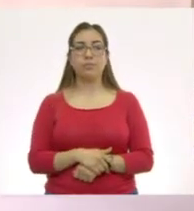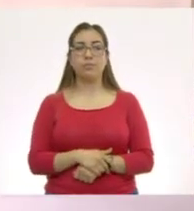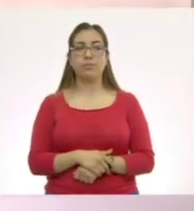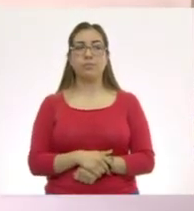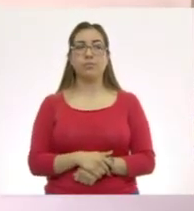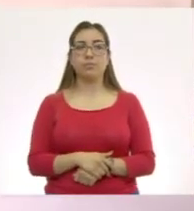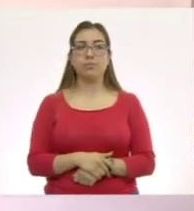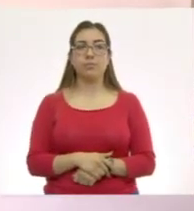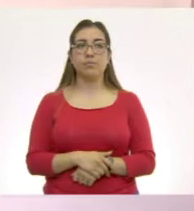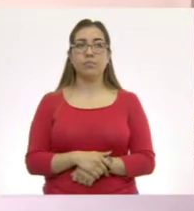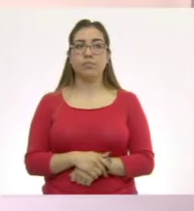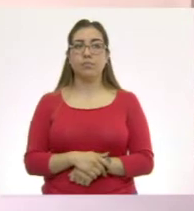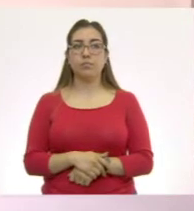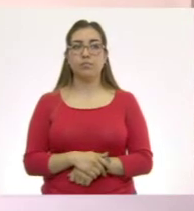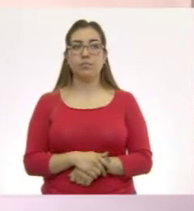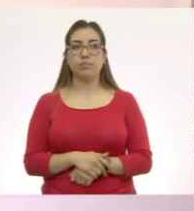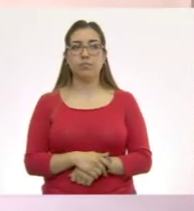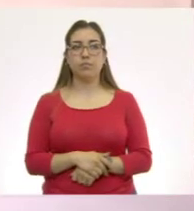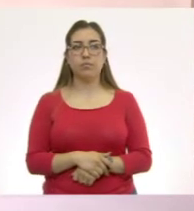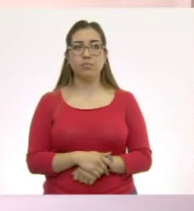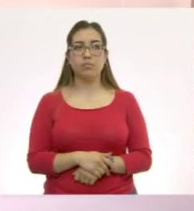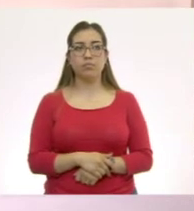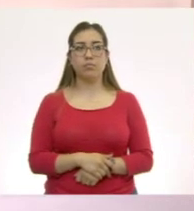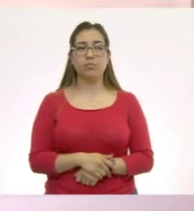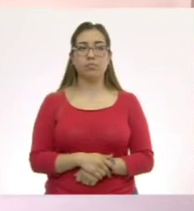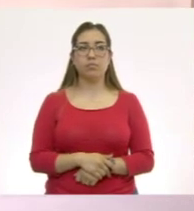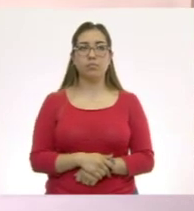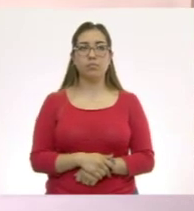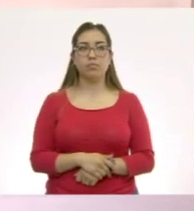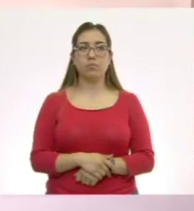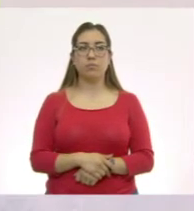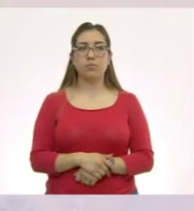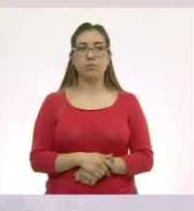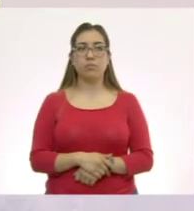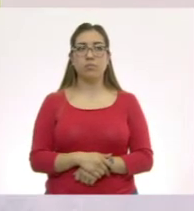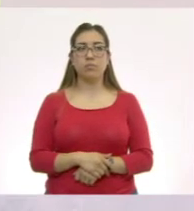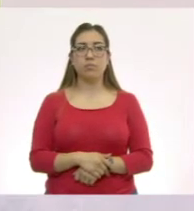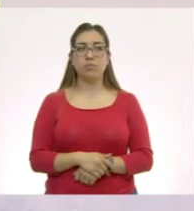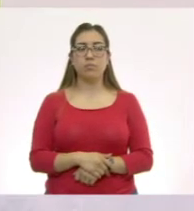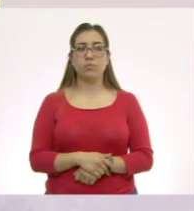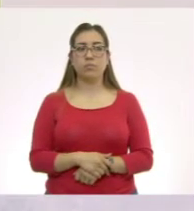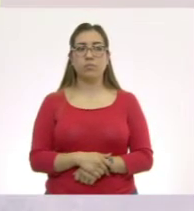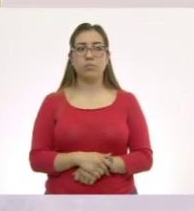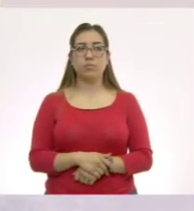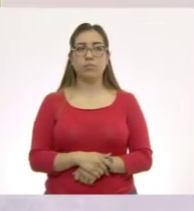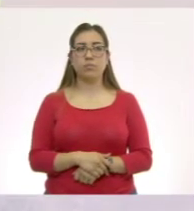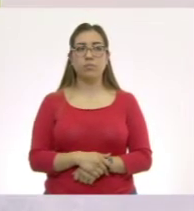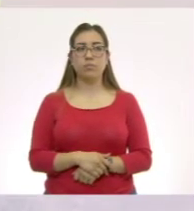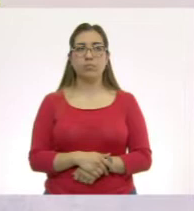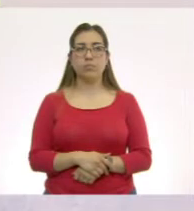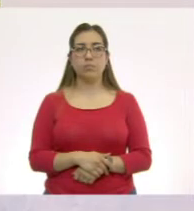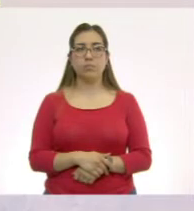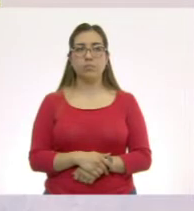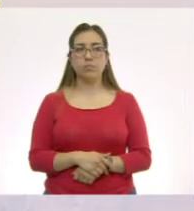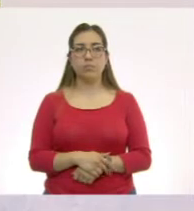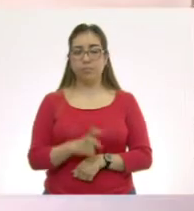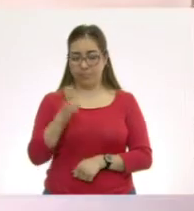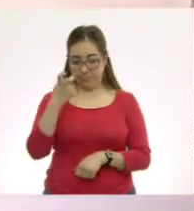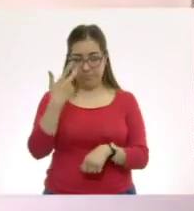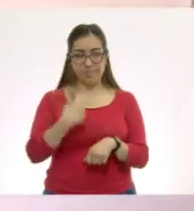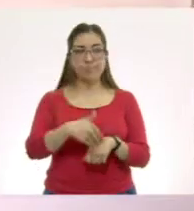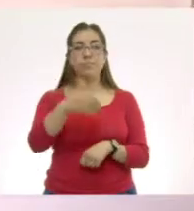bien. Entonces, ¿con este color está bien? El número 6. Listo.